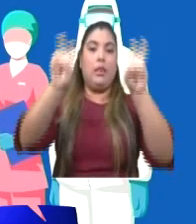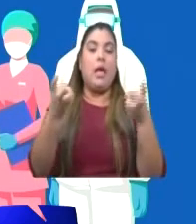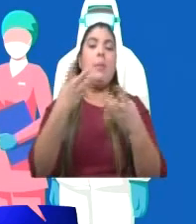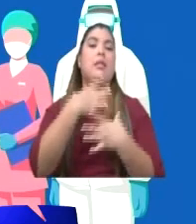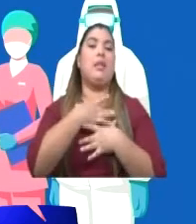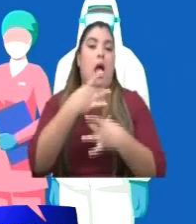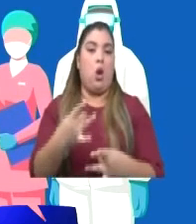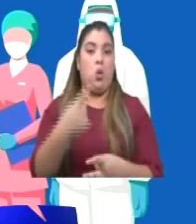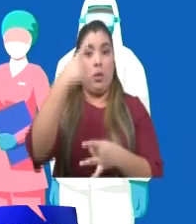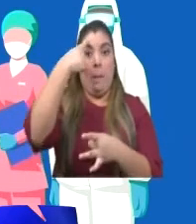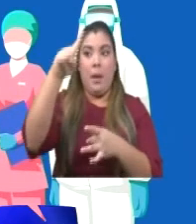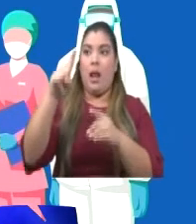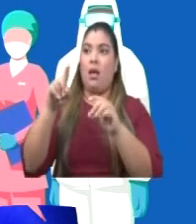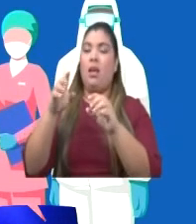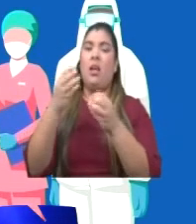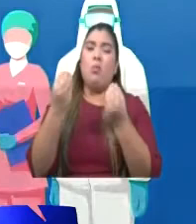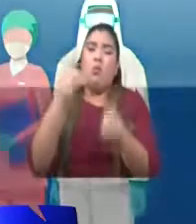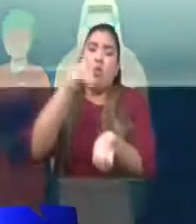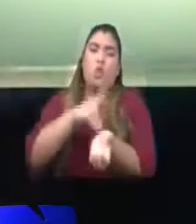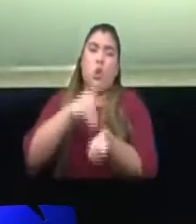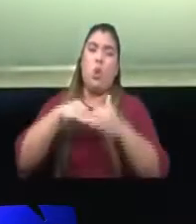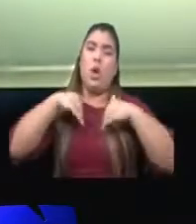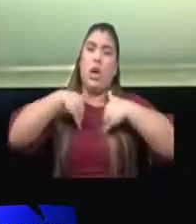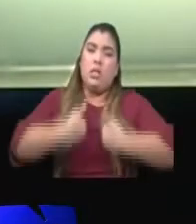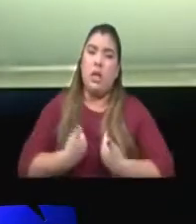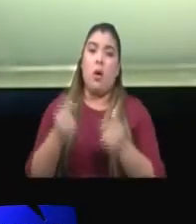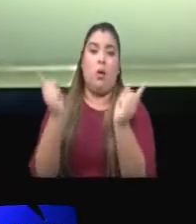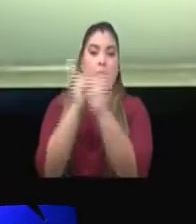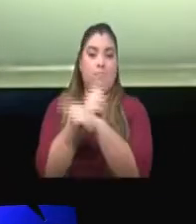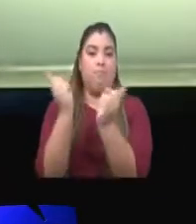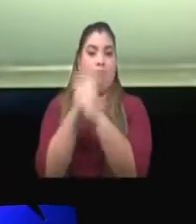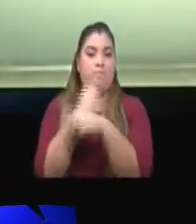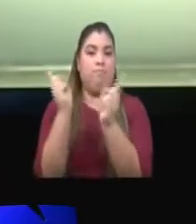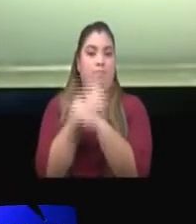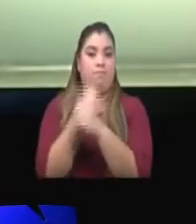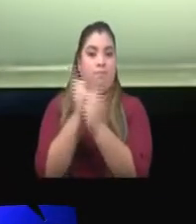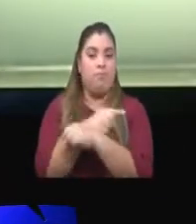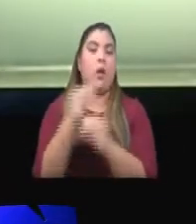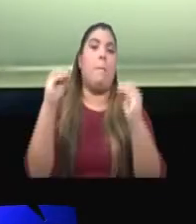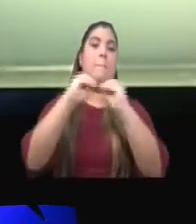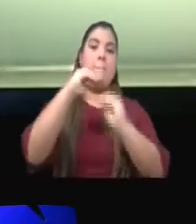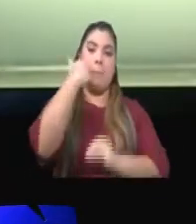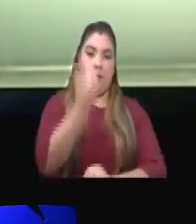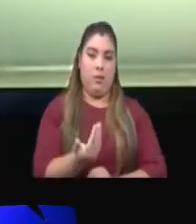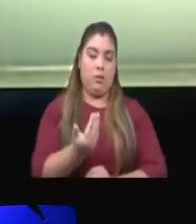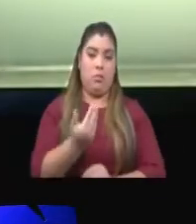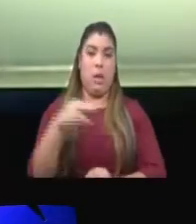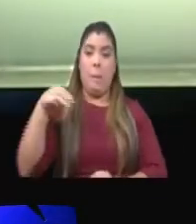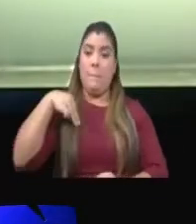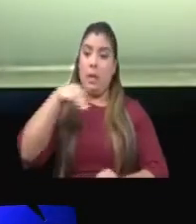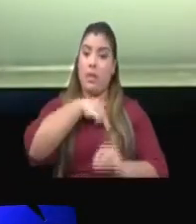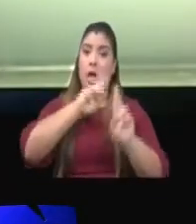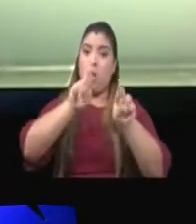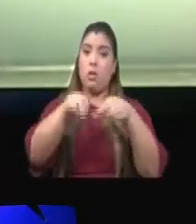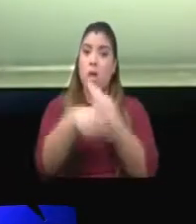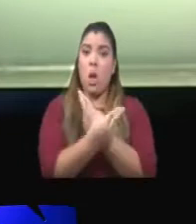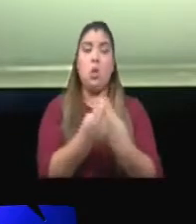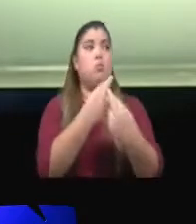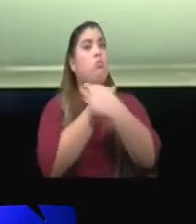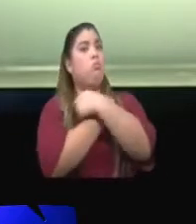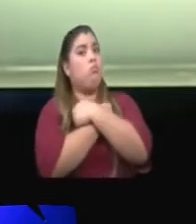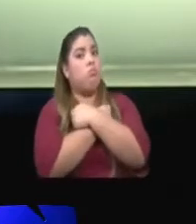reforzar todo lo que es el proceso no vamos a detenernos con respecto al